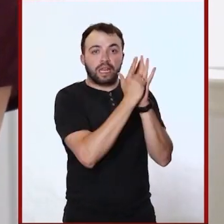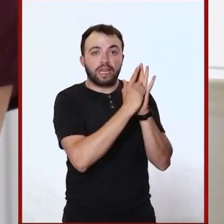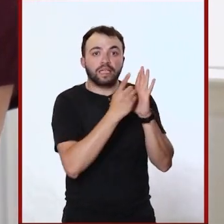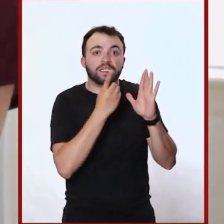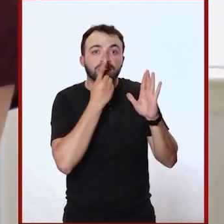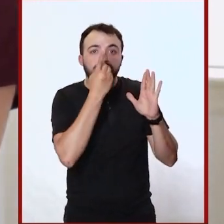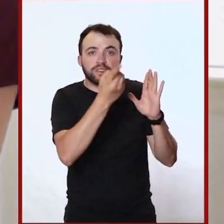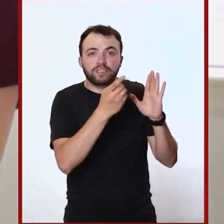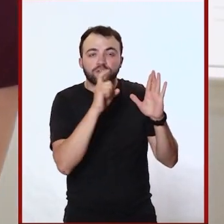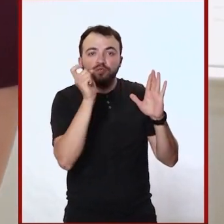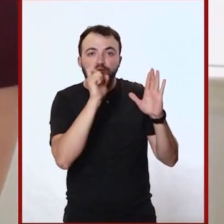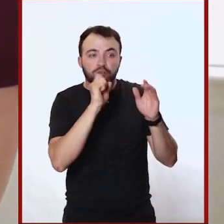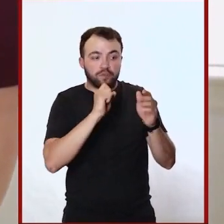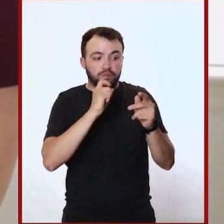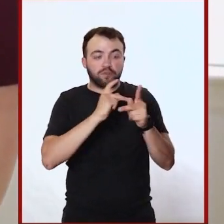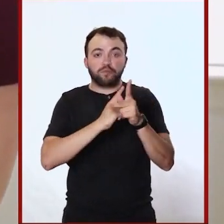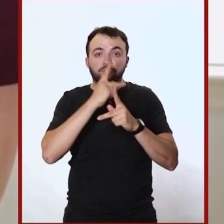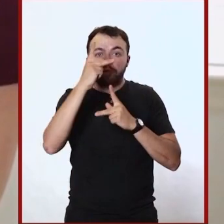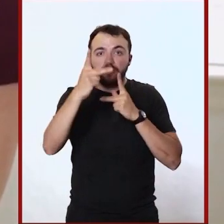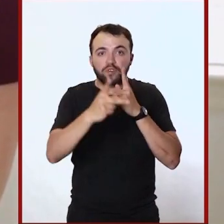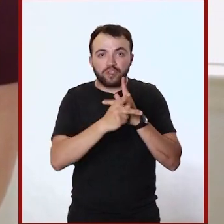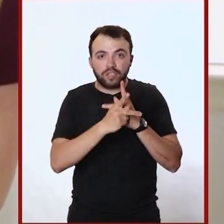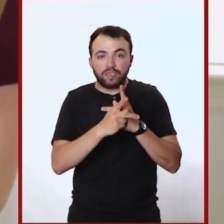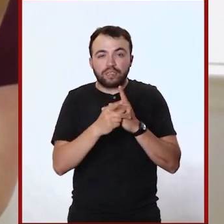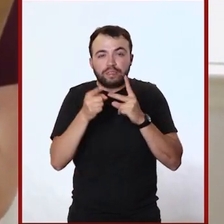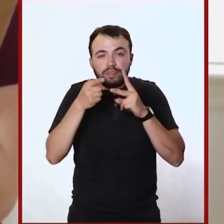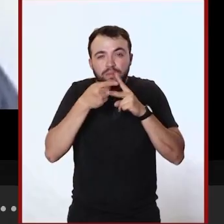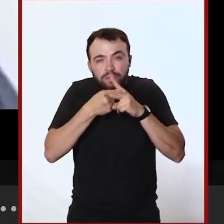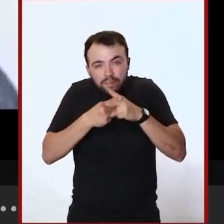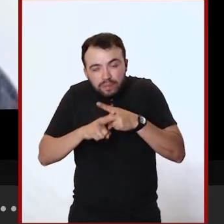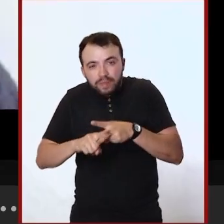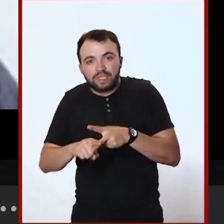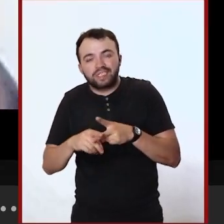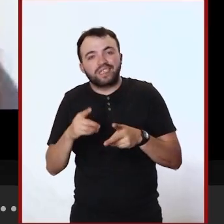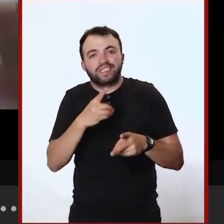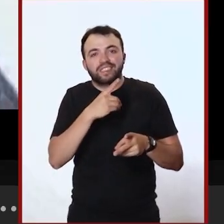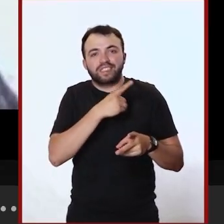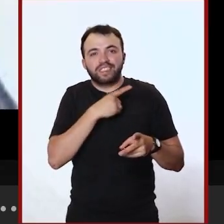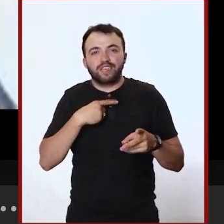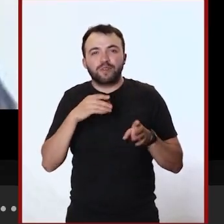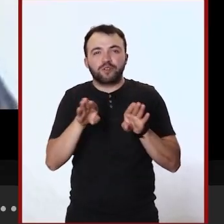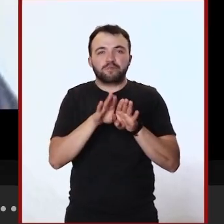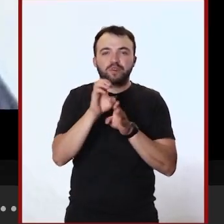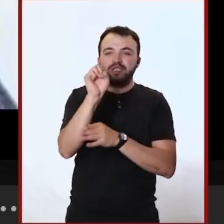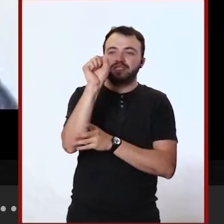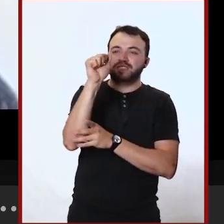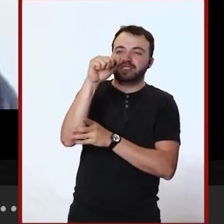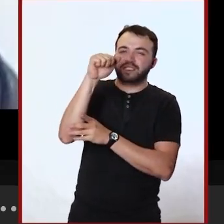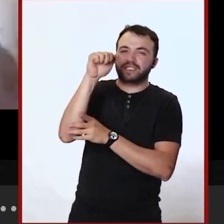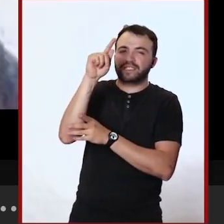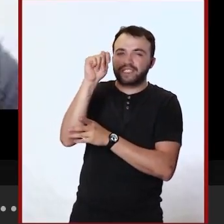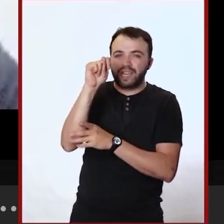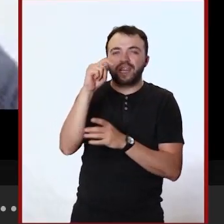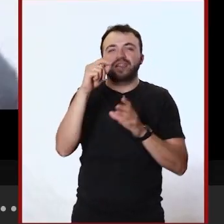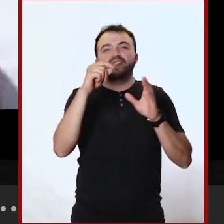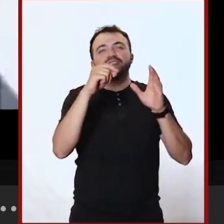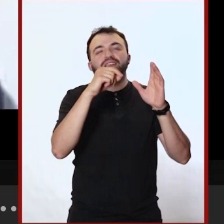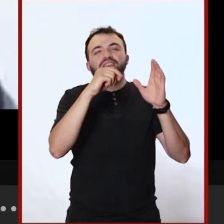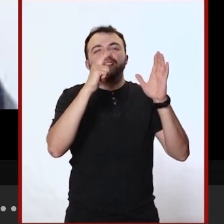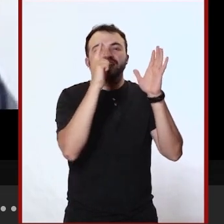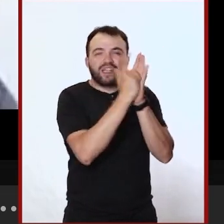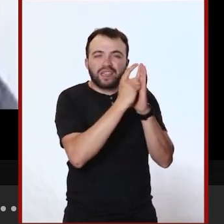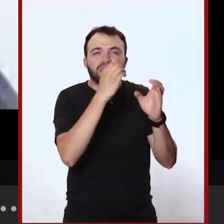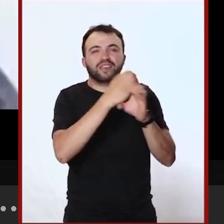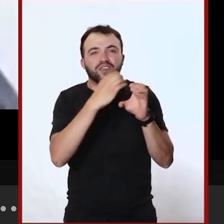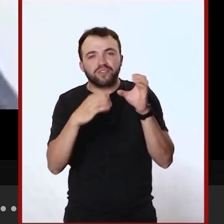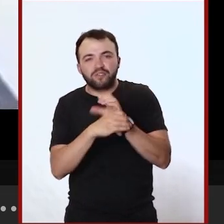son de reciente creación tengan algunos incentivos fiscales. También existen algunos modelos, algunas figuras jurídicas que son más adecuadas para alguna actividad que